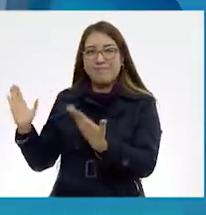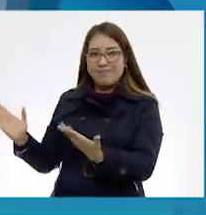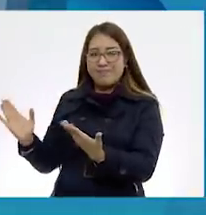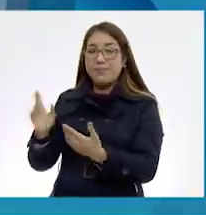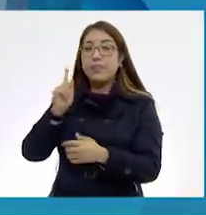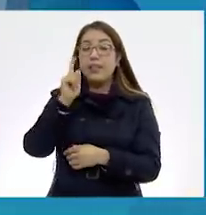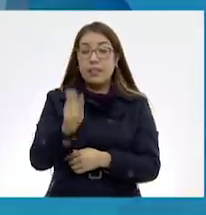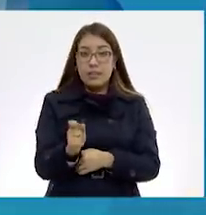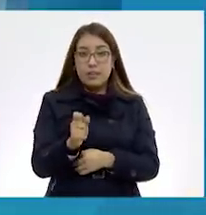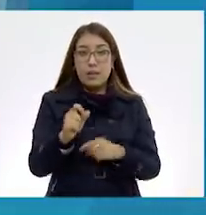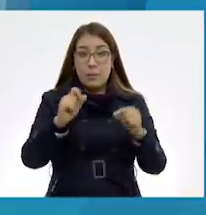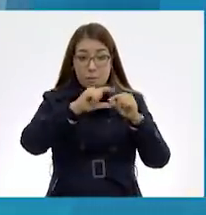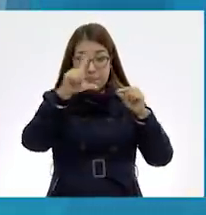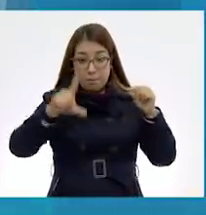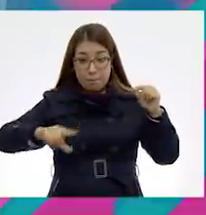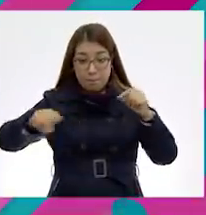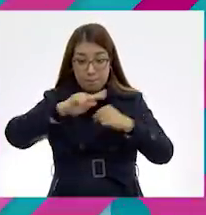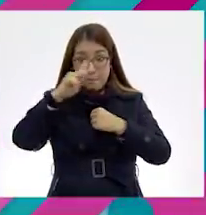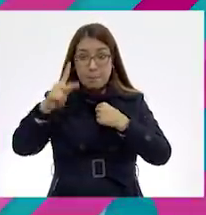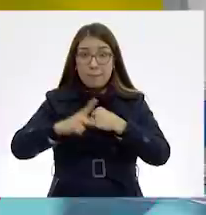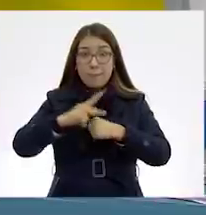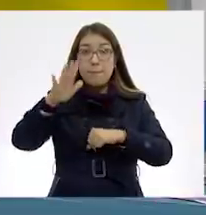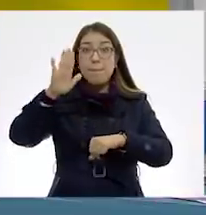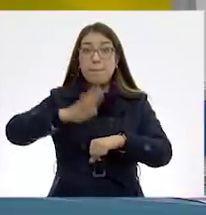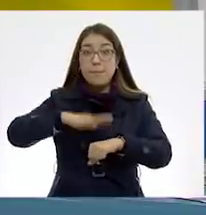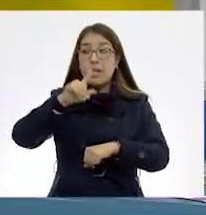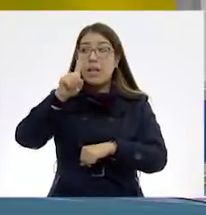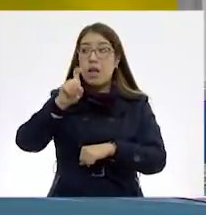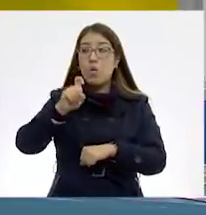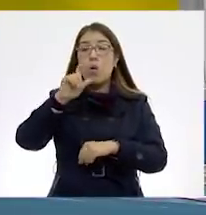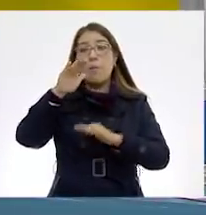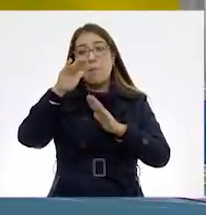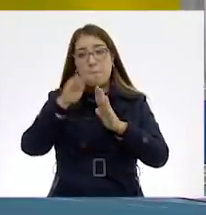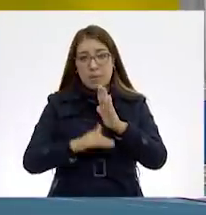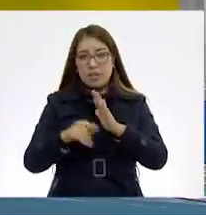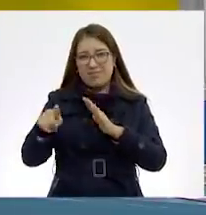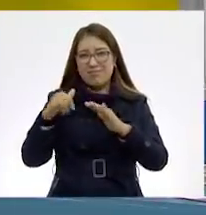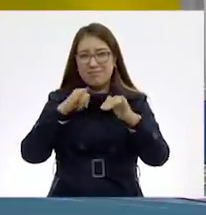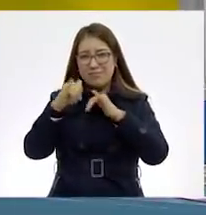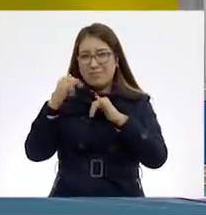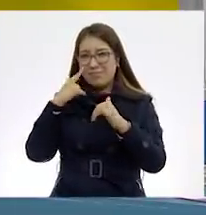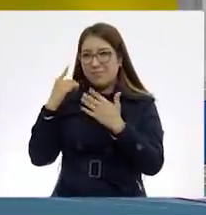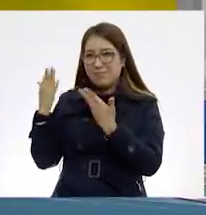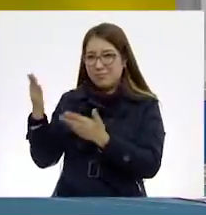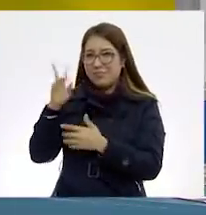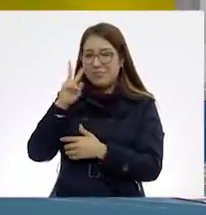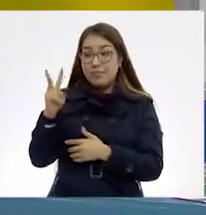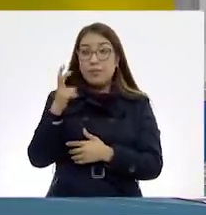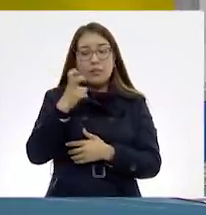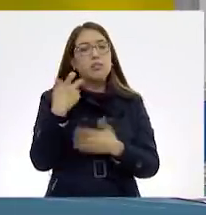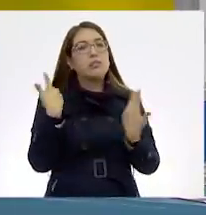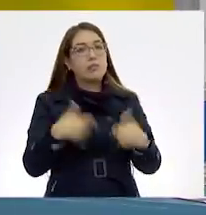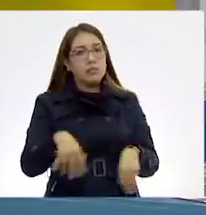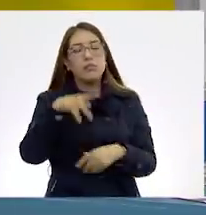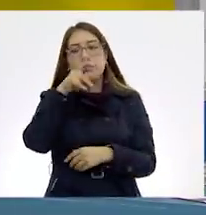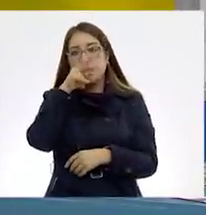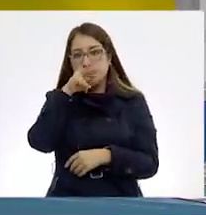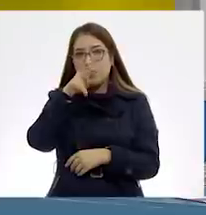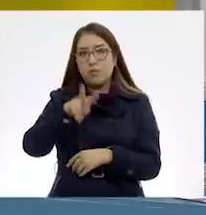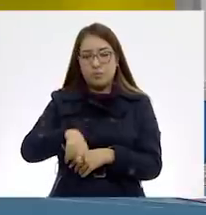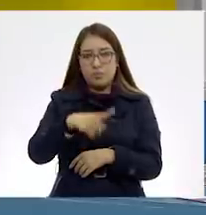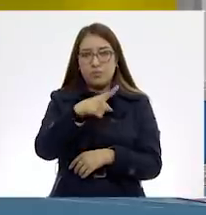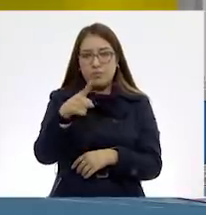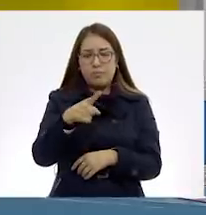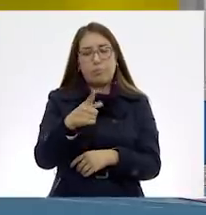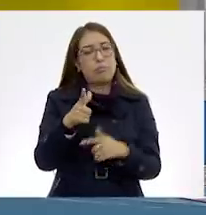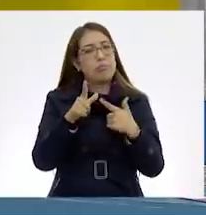tiene una disponibilidad baja de agua, por lo que se ve en el mapa, maestro, y eso sí es para preocuparse. Y pues hay que